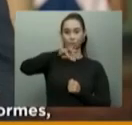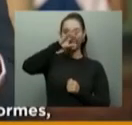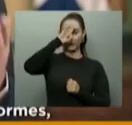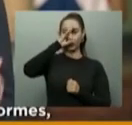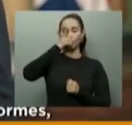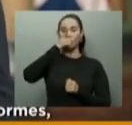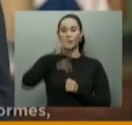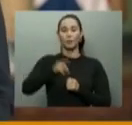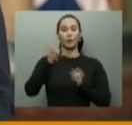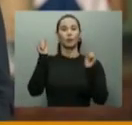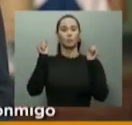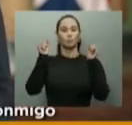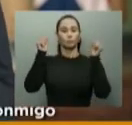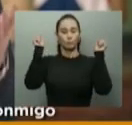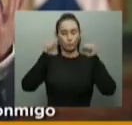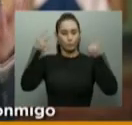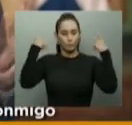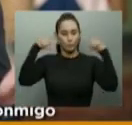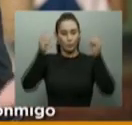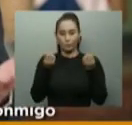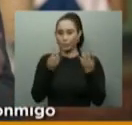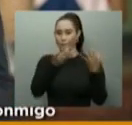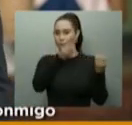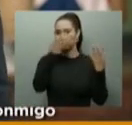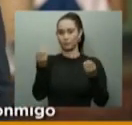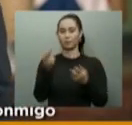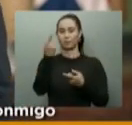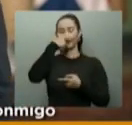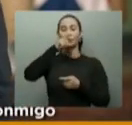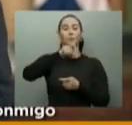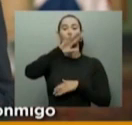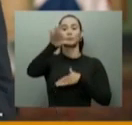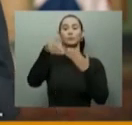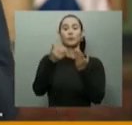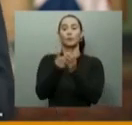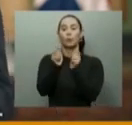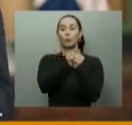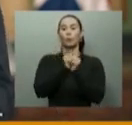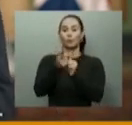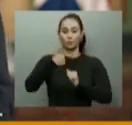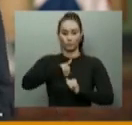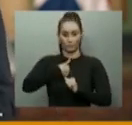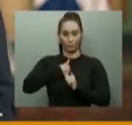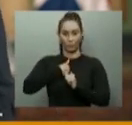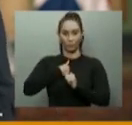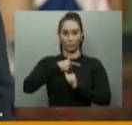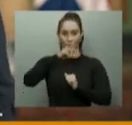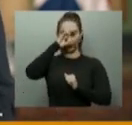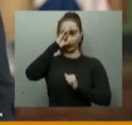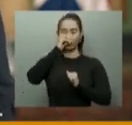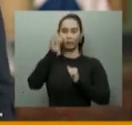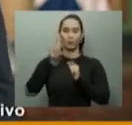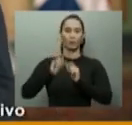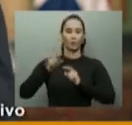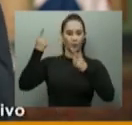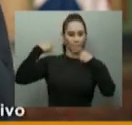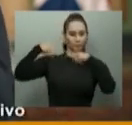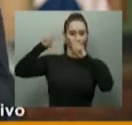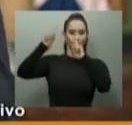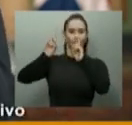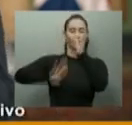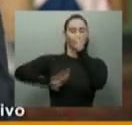en república dominicana que hay productos la mayoría de ellos que han aumentado de precios y